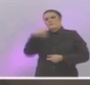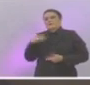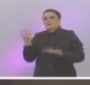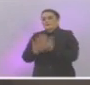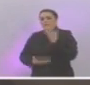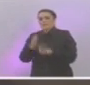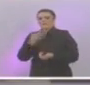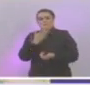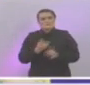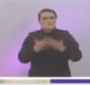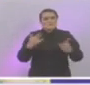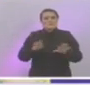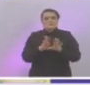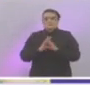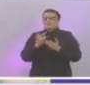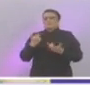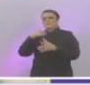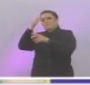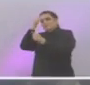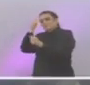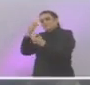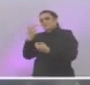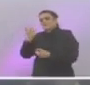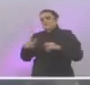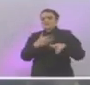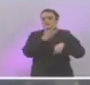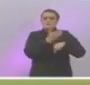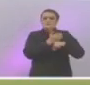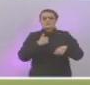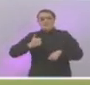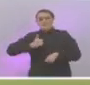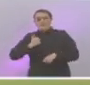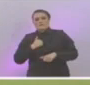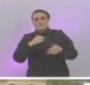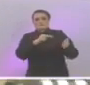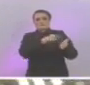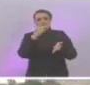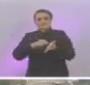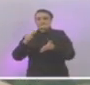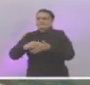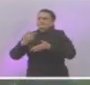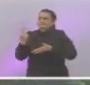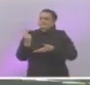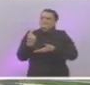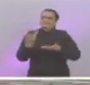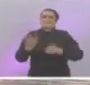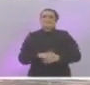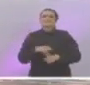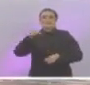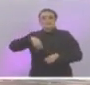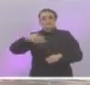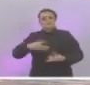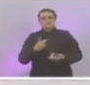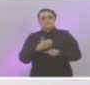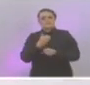la ratificación del Tratado Comercial con Estados Unidos y Canadá lo antes posible. En San Luis